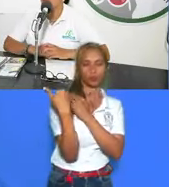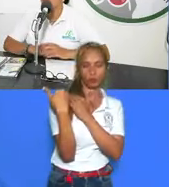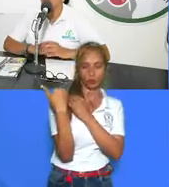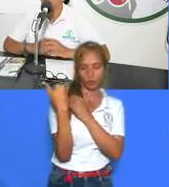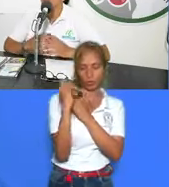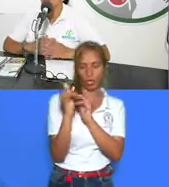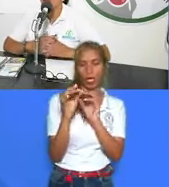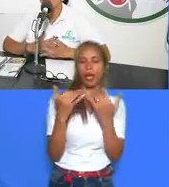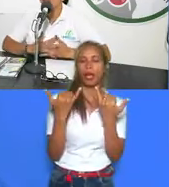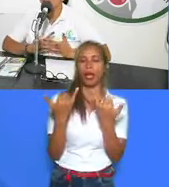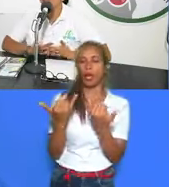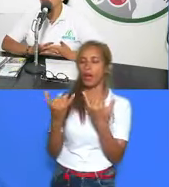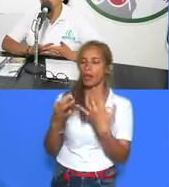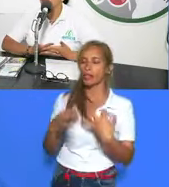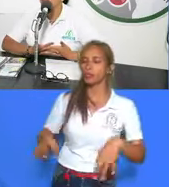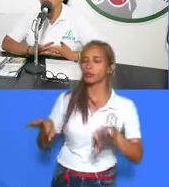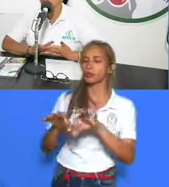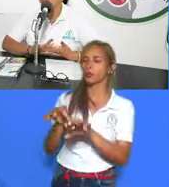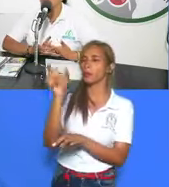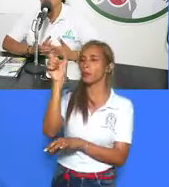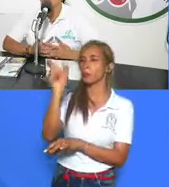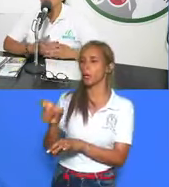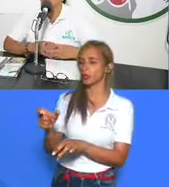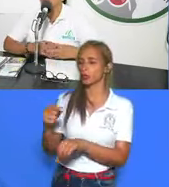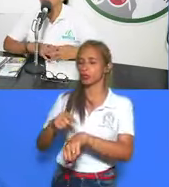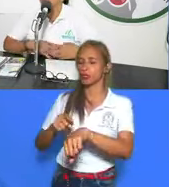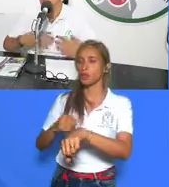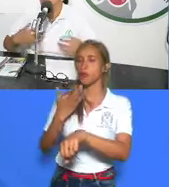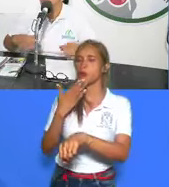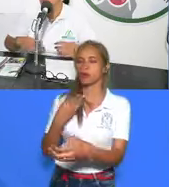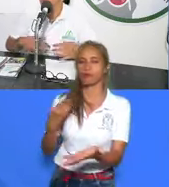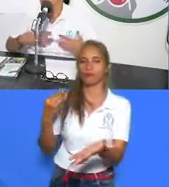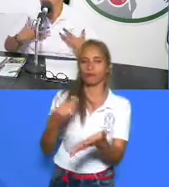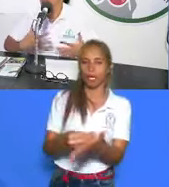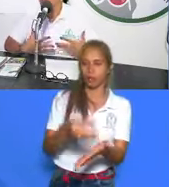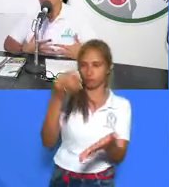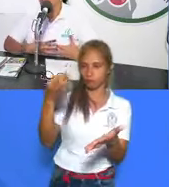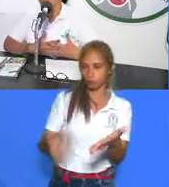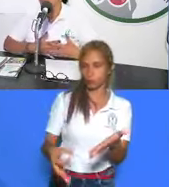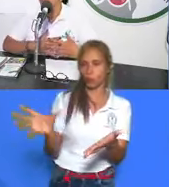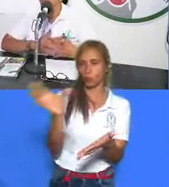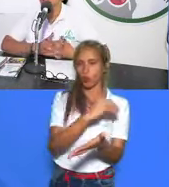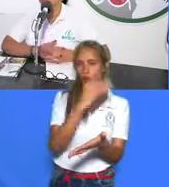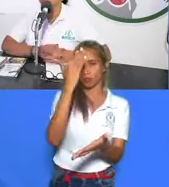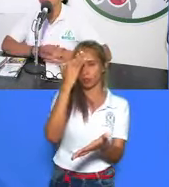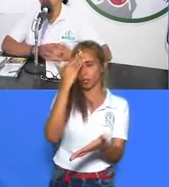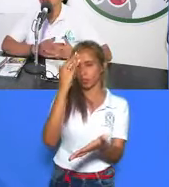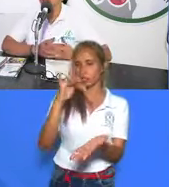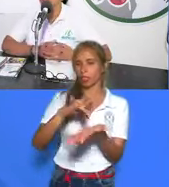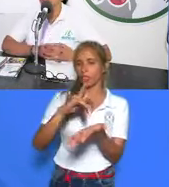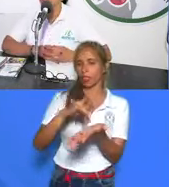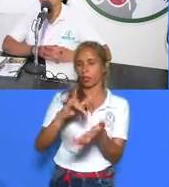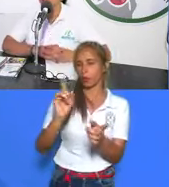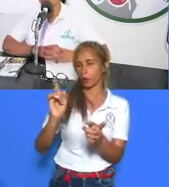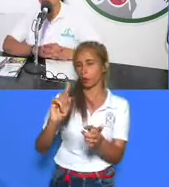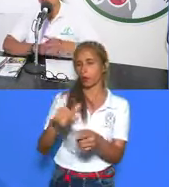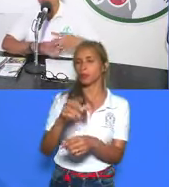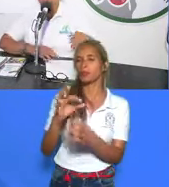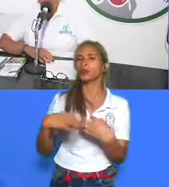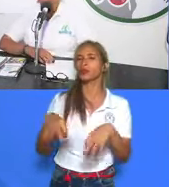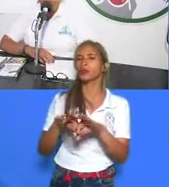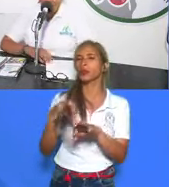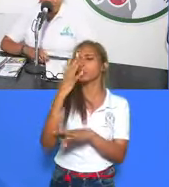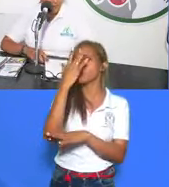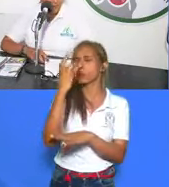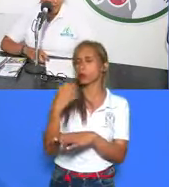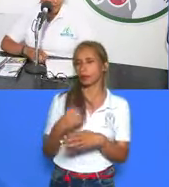el usuario de pagar a tiempo sus facturas. Todos sabemos que pues evitar una deuda, pero ¿por qué es tan importante pagar las facturas a tiempo?